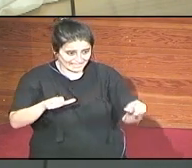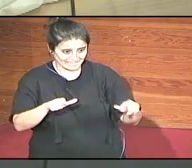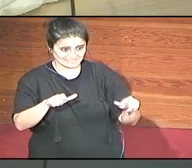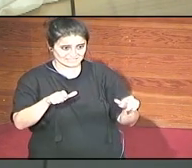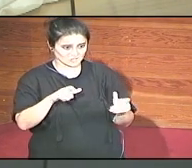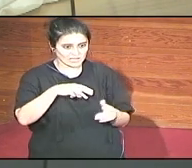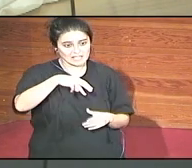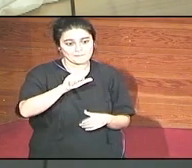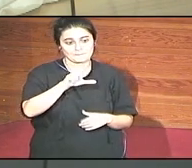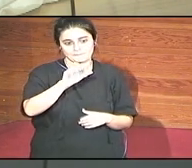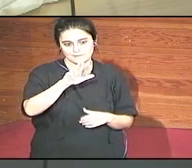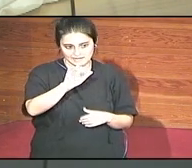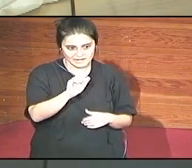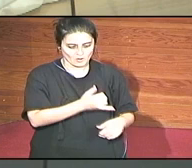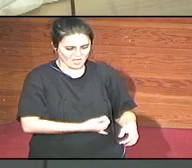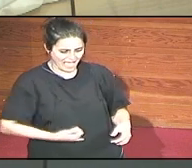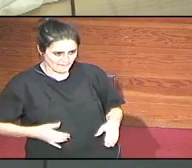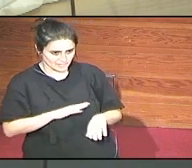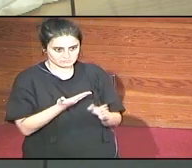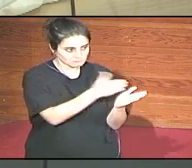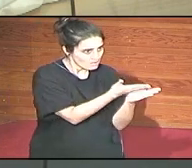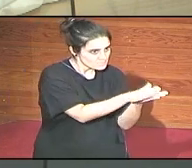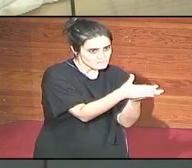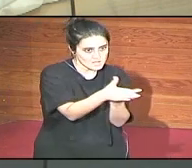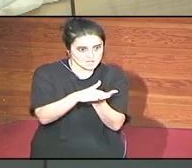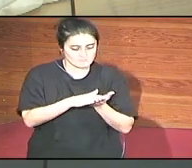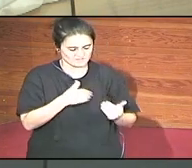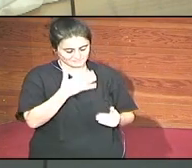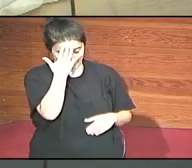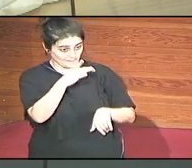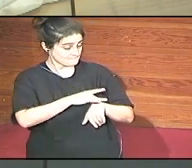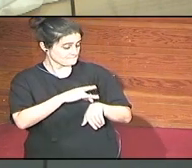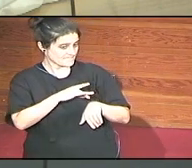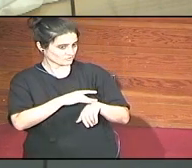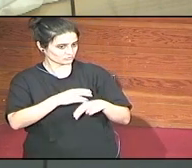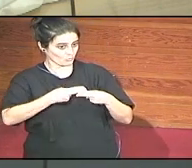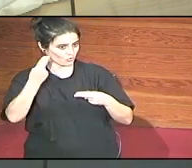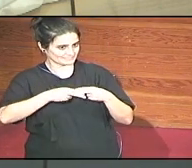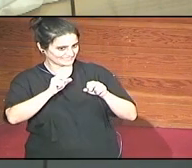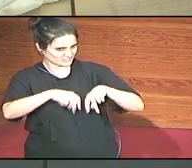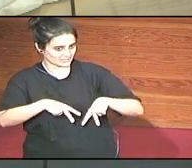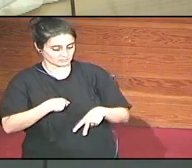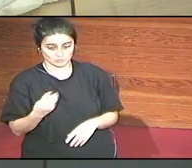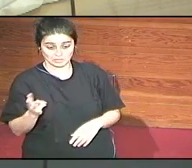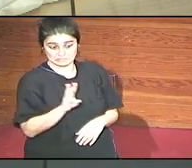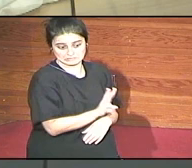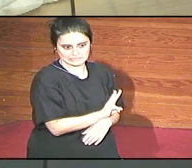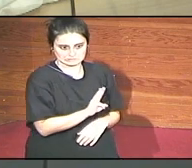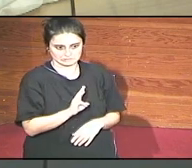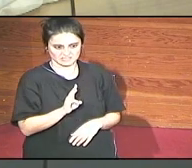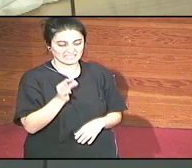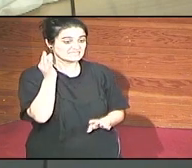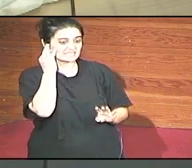malaria se moría de hambre y recuerdo que iban médicos sin fronteras una avanzadilla de tres chavales una chica de 20